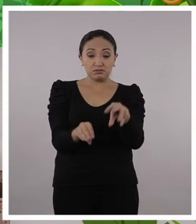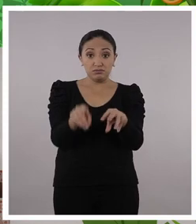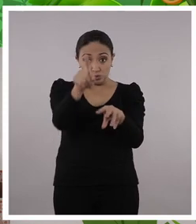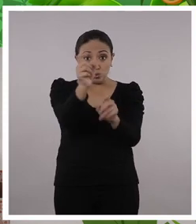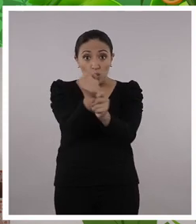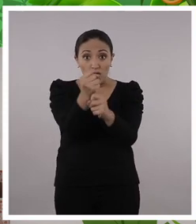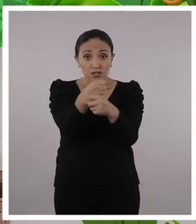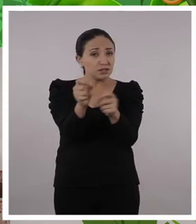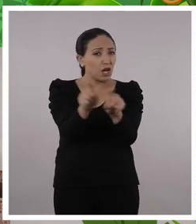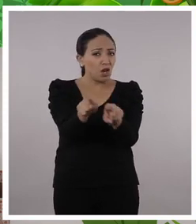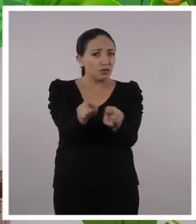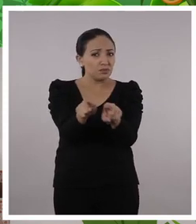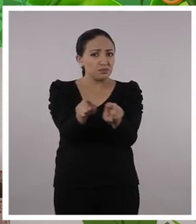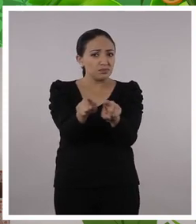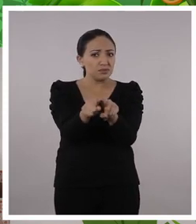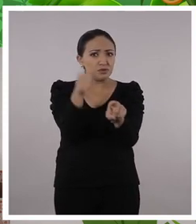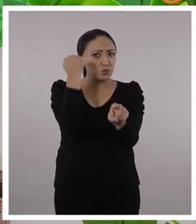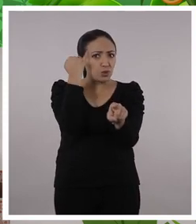con la selva?